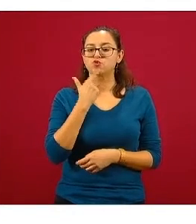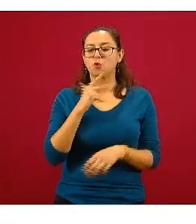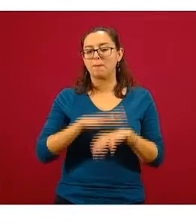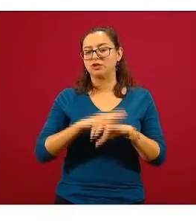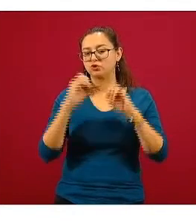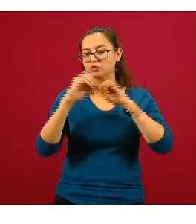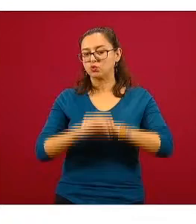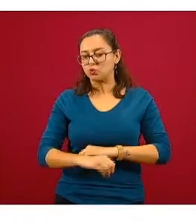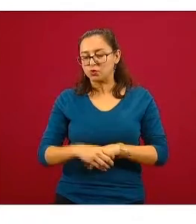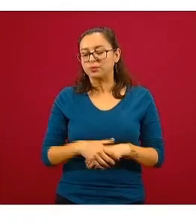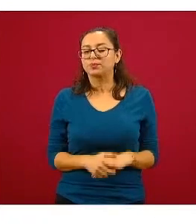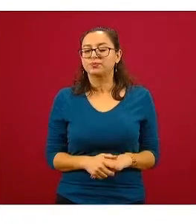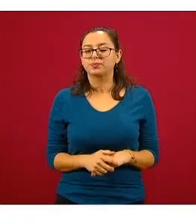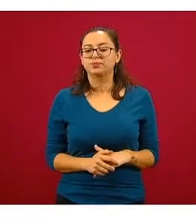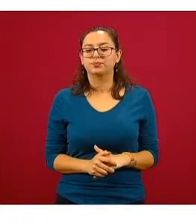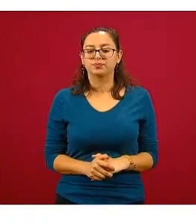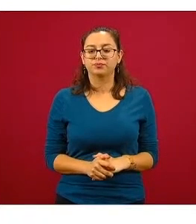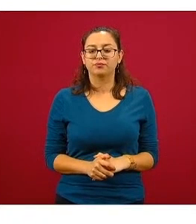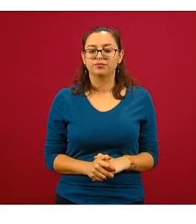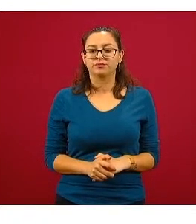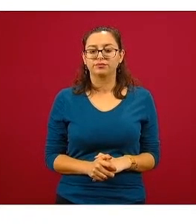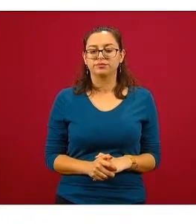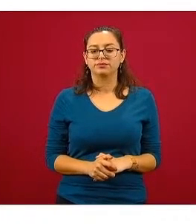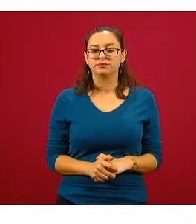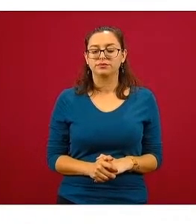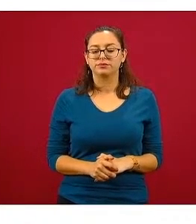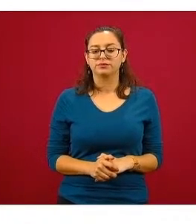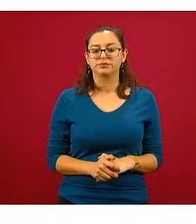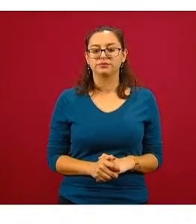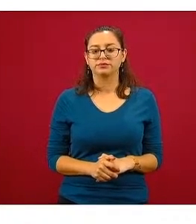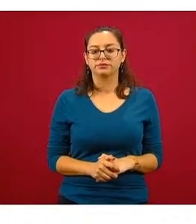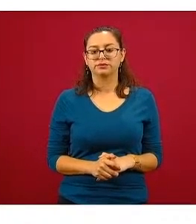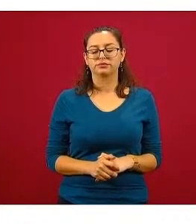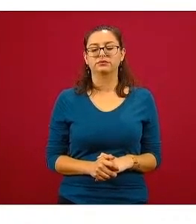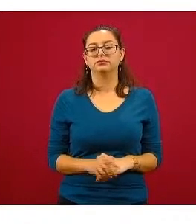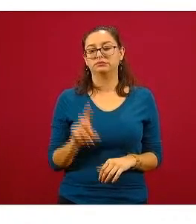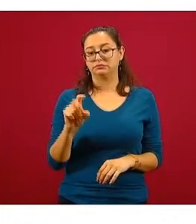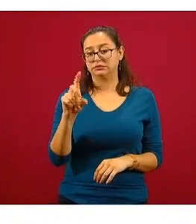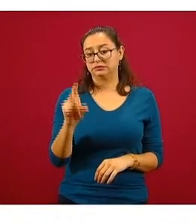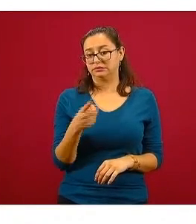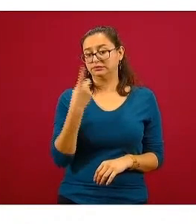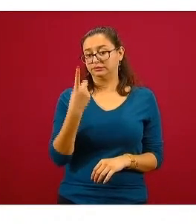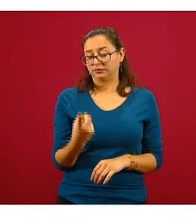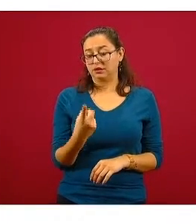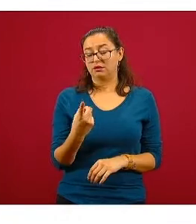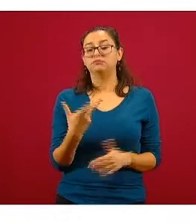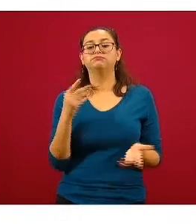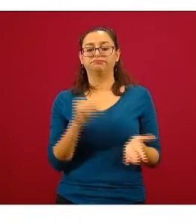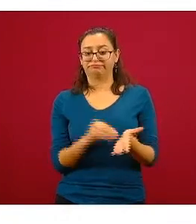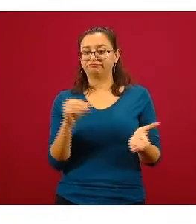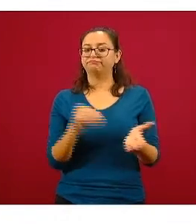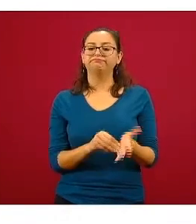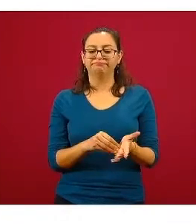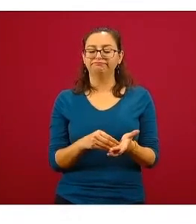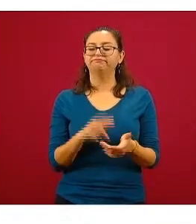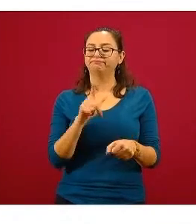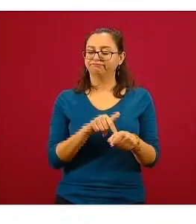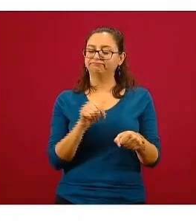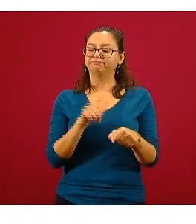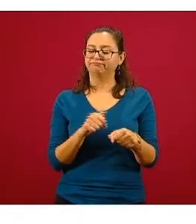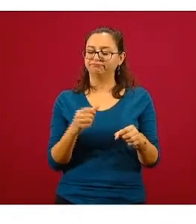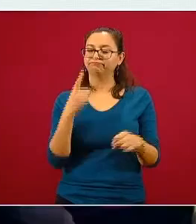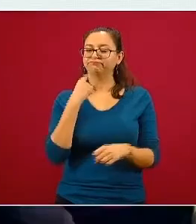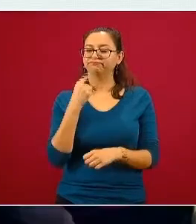más oscuros. Llega la 29, la 30 y la 31, en donde todavía tenemos muchos municipios